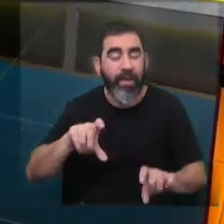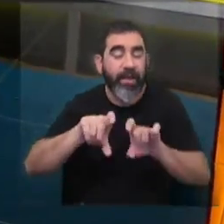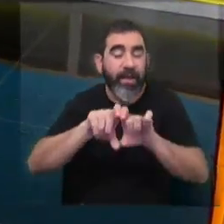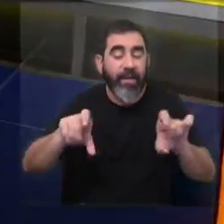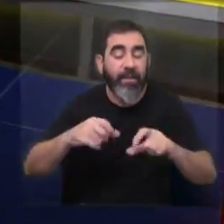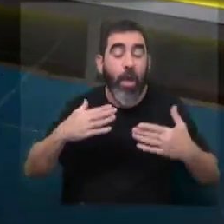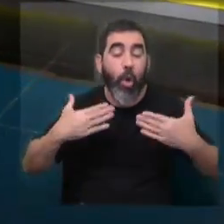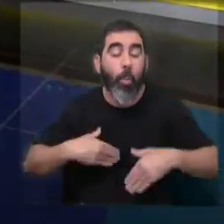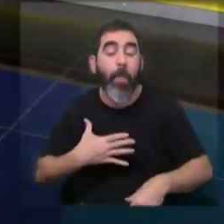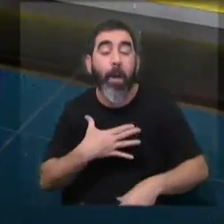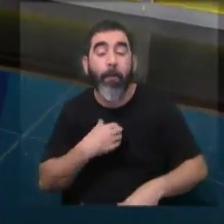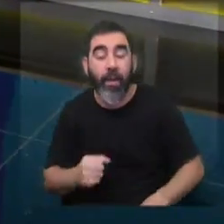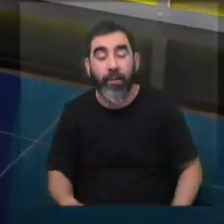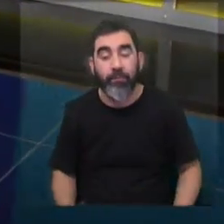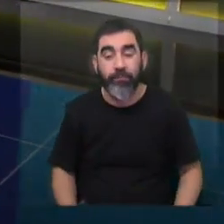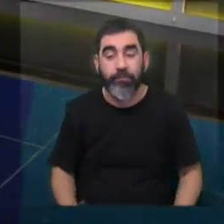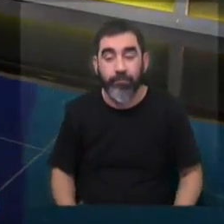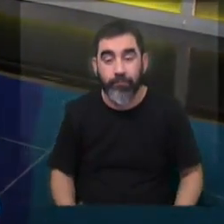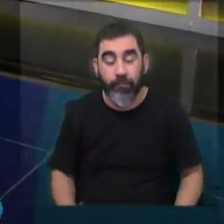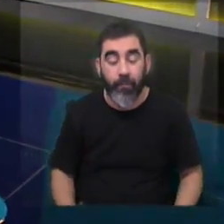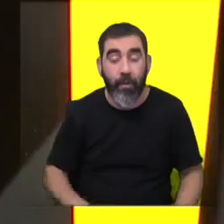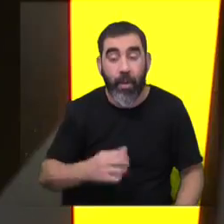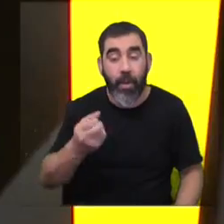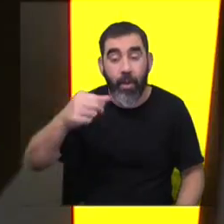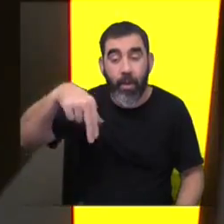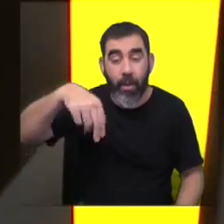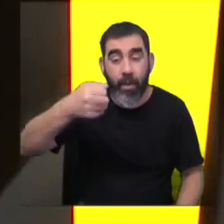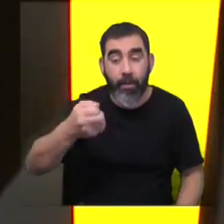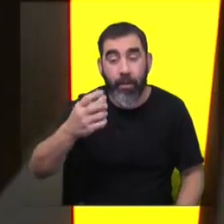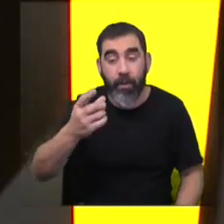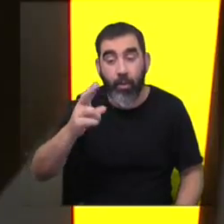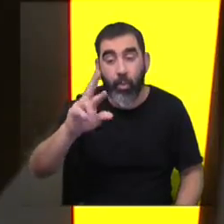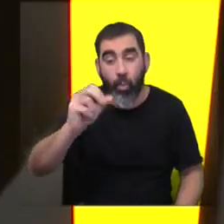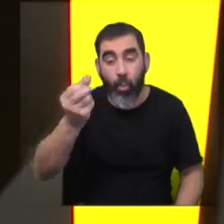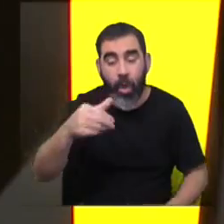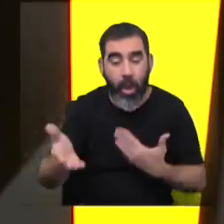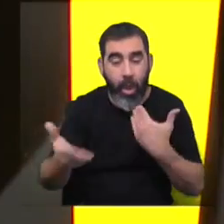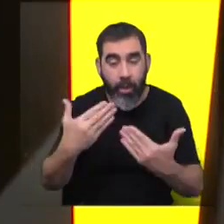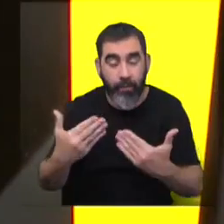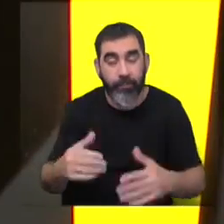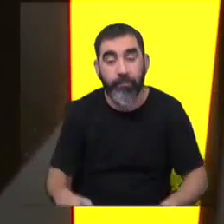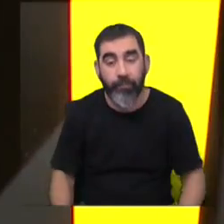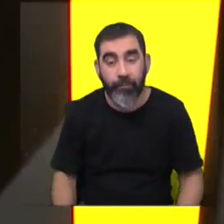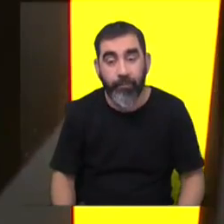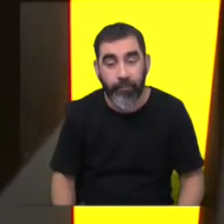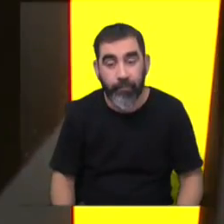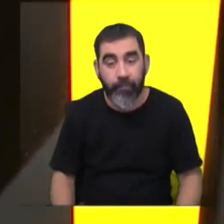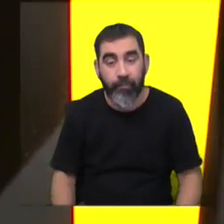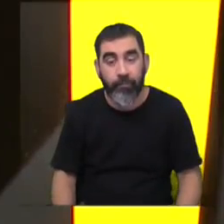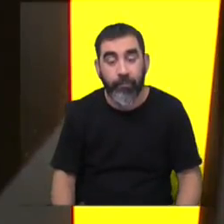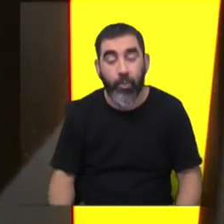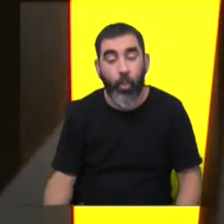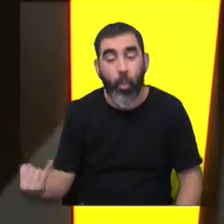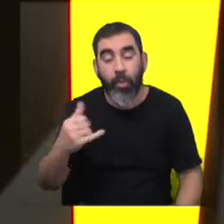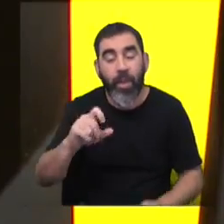ropa blanca. Bueno, de eso fue lo que hablamos con Ana Durán, que ya es una presencia que nos acompaña en este informe y que nos contó